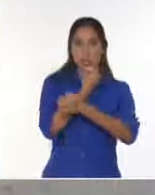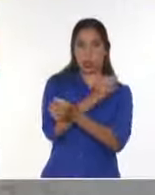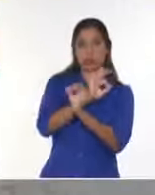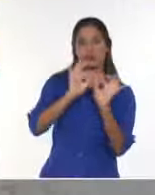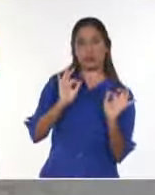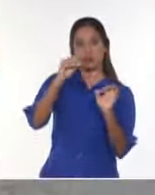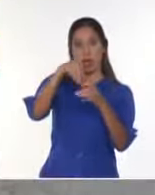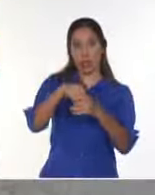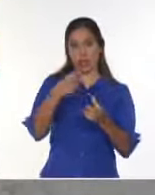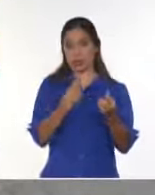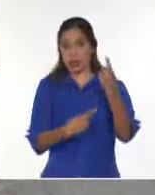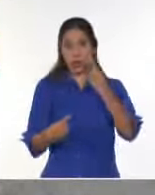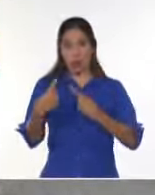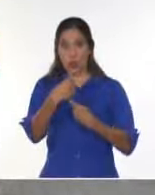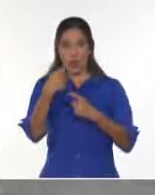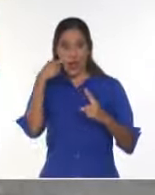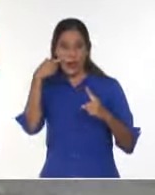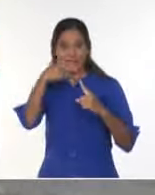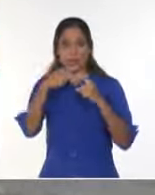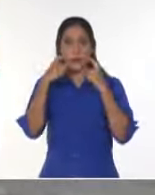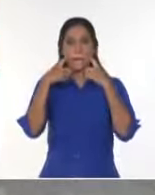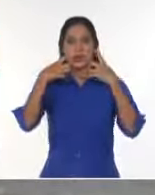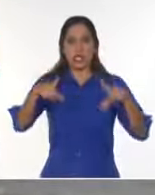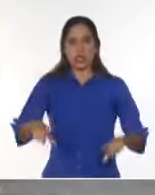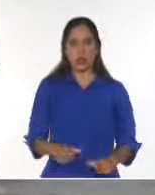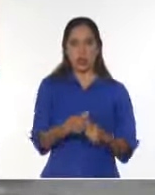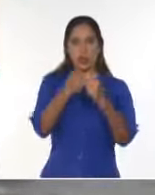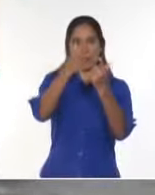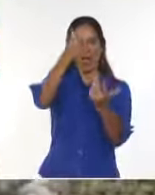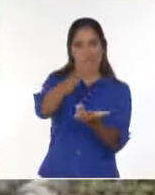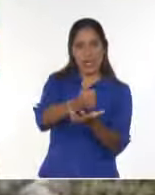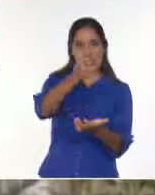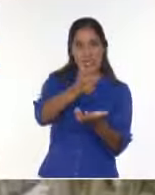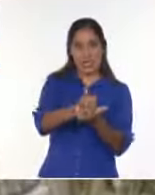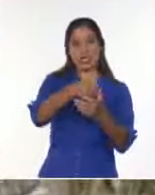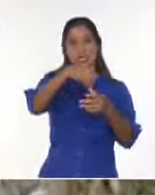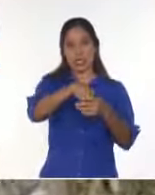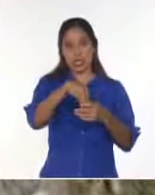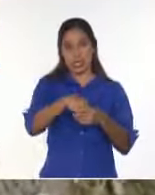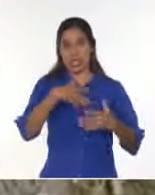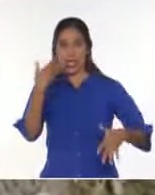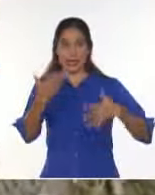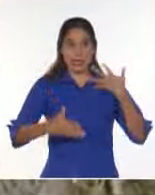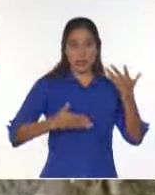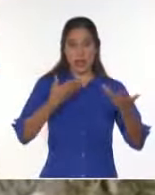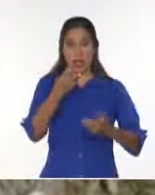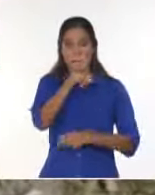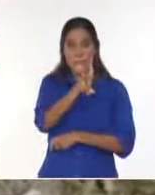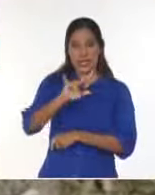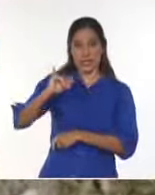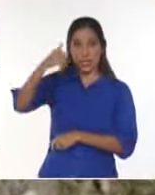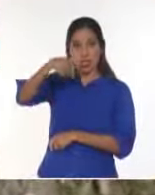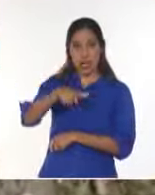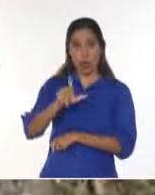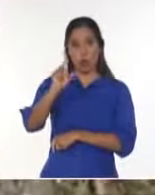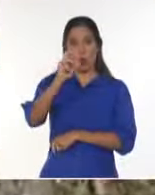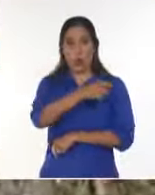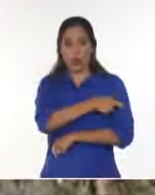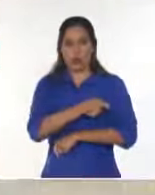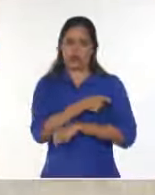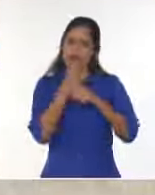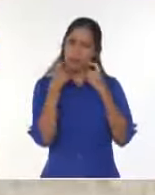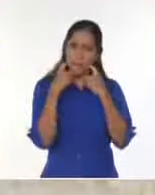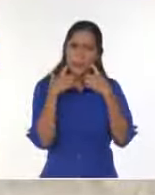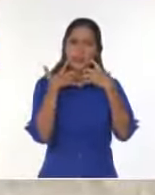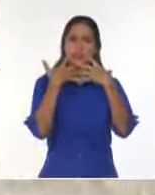santacruceños. La designación del territorio como sede de las actividades centrales por el Día de la Rebeldía Nacional es un importante